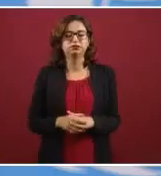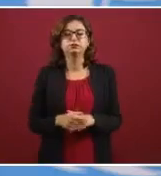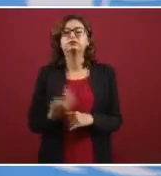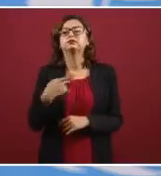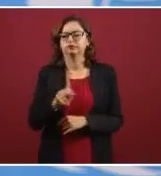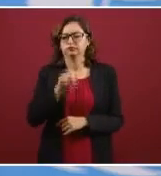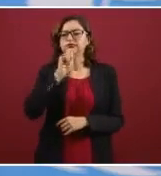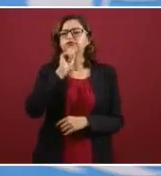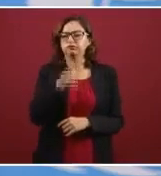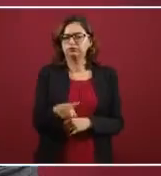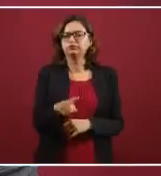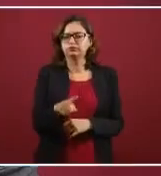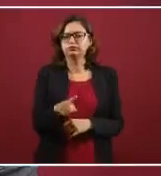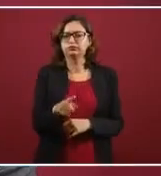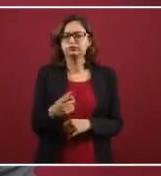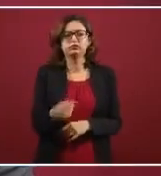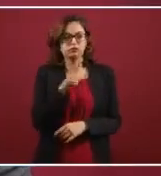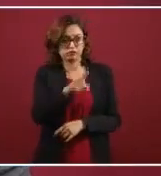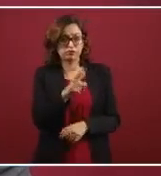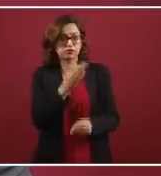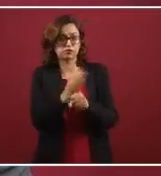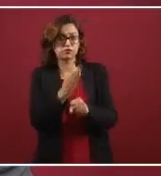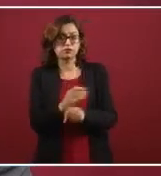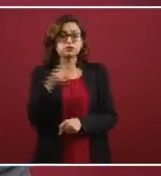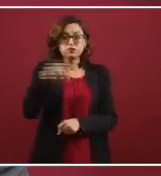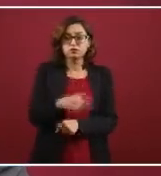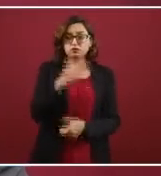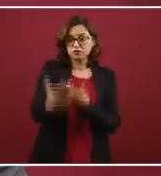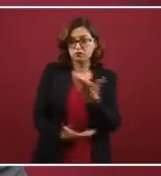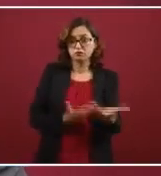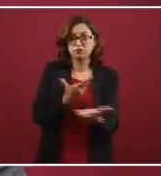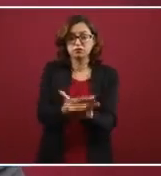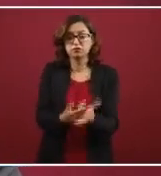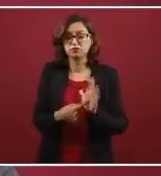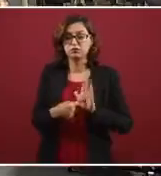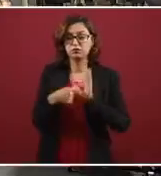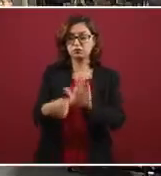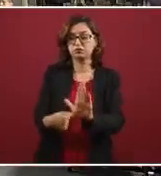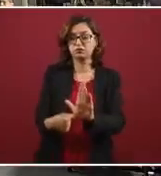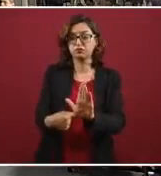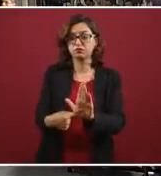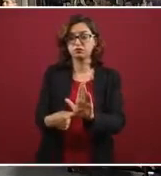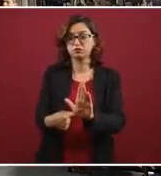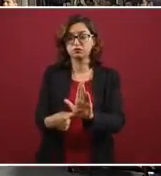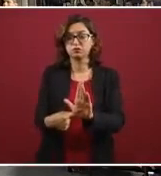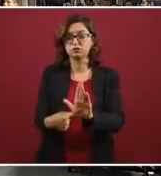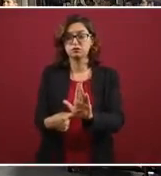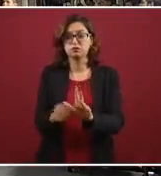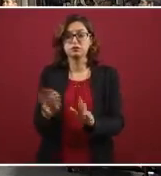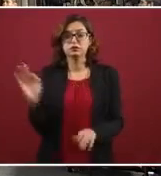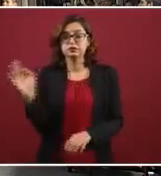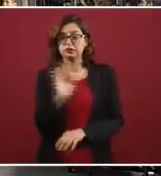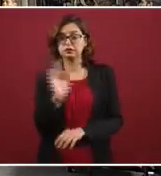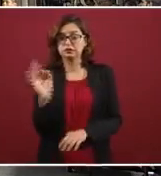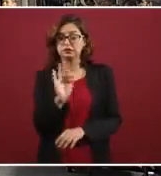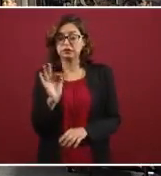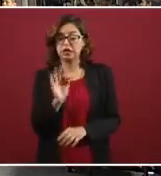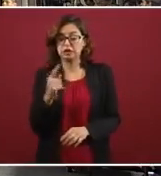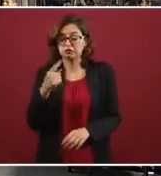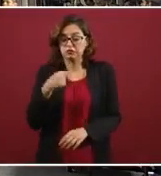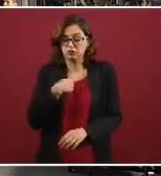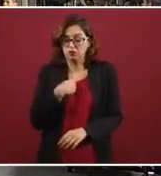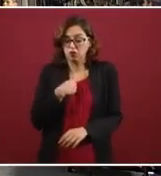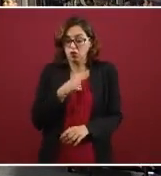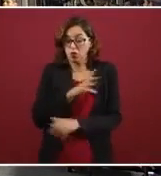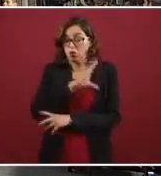también el hecho de que tú lo plantees aquí, que puede ser que no tengamos toda la respuesta